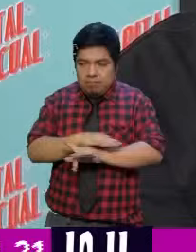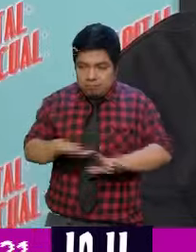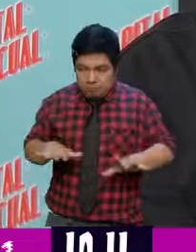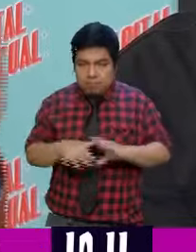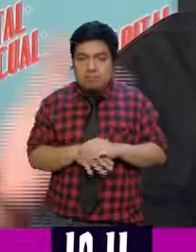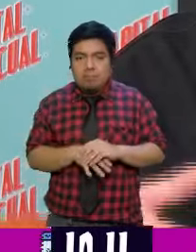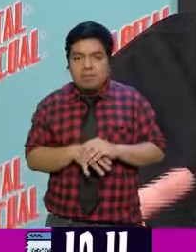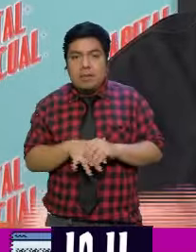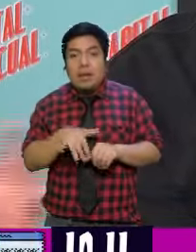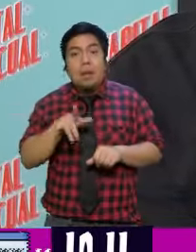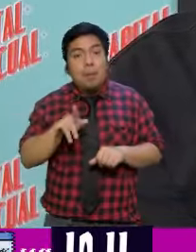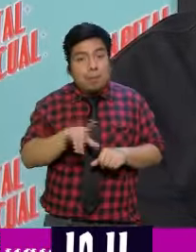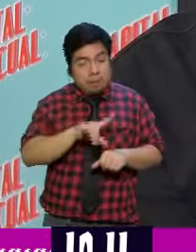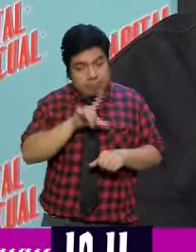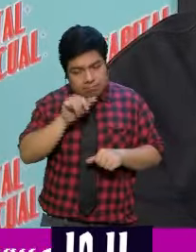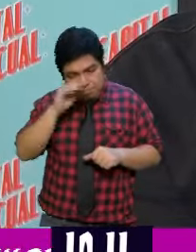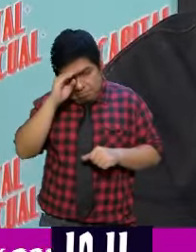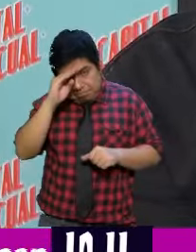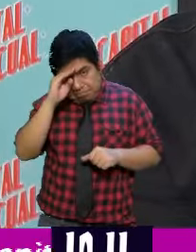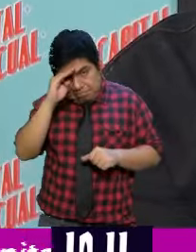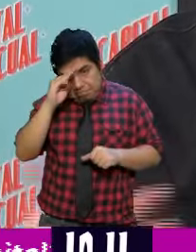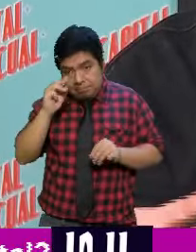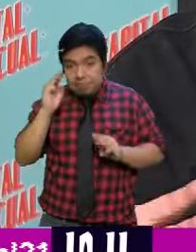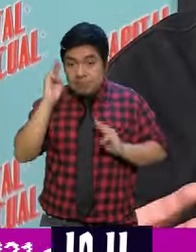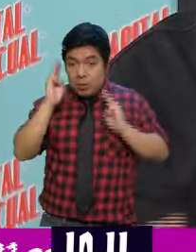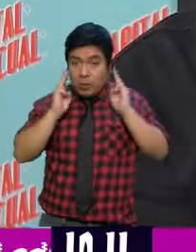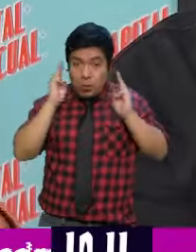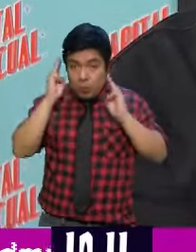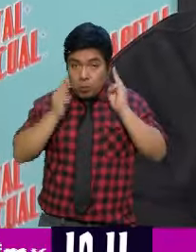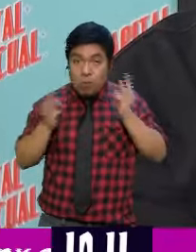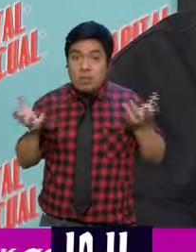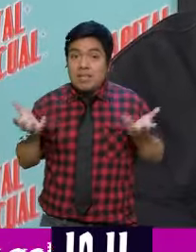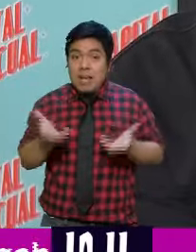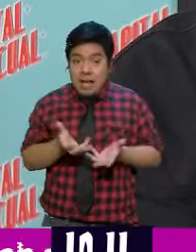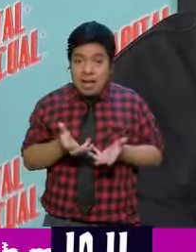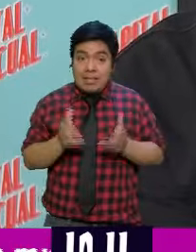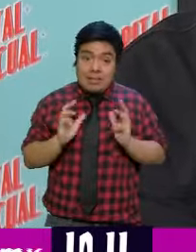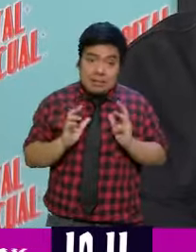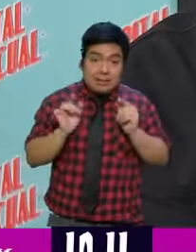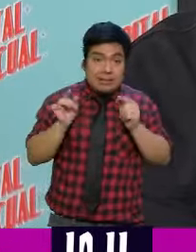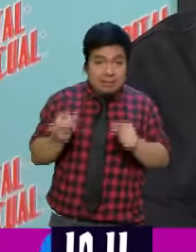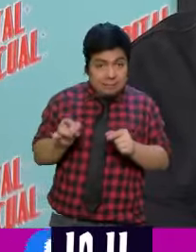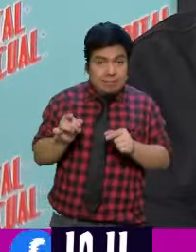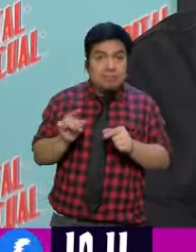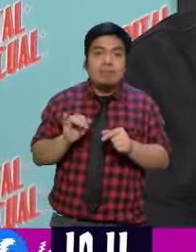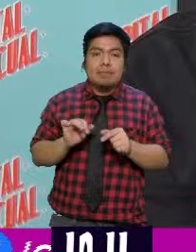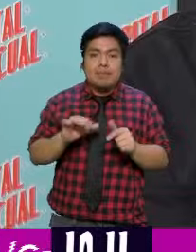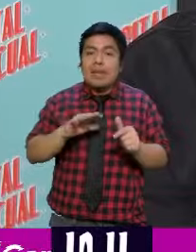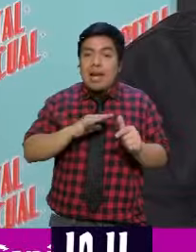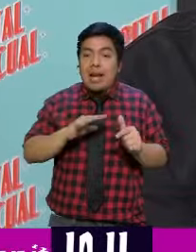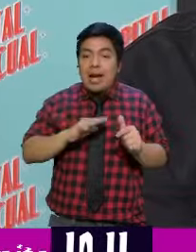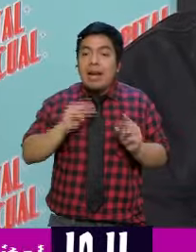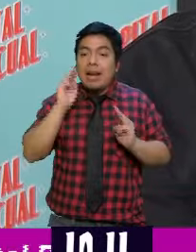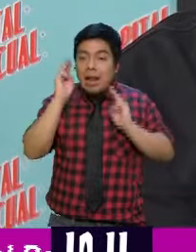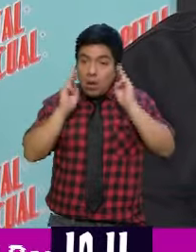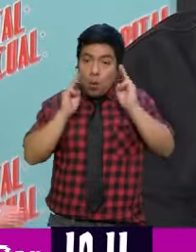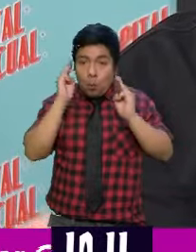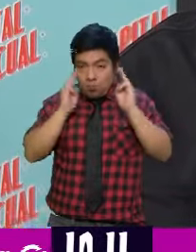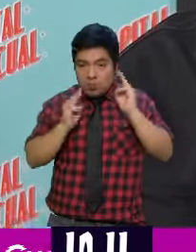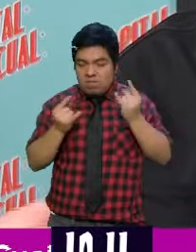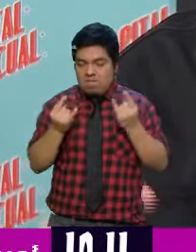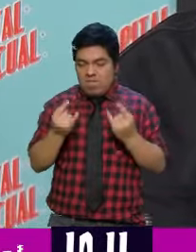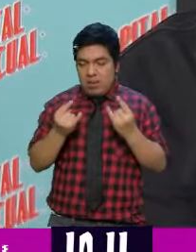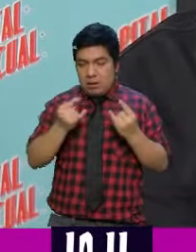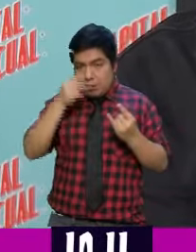principalmente. Pero incluso estamos pensando hacer un museo virtual. Y hay la idea de hacer... Ya existe un museo del rock mexicano. Sí. Uh-huh.